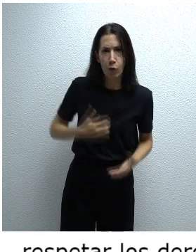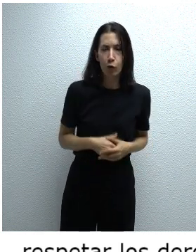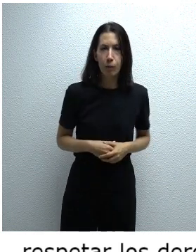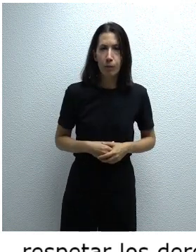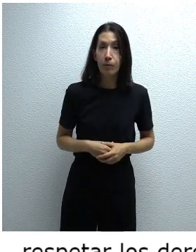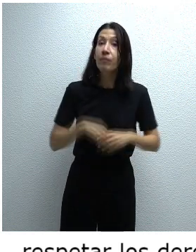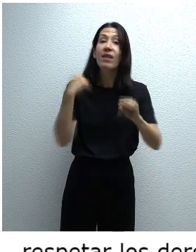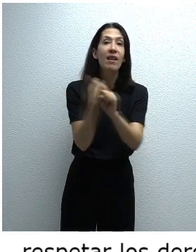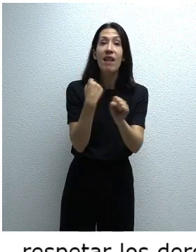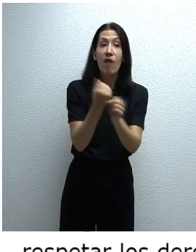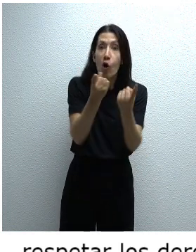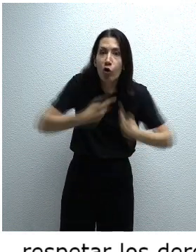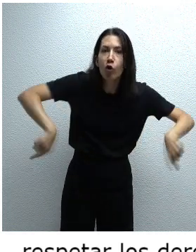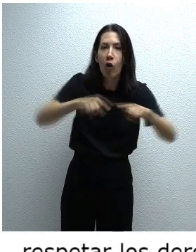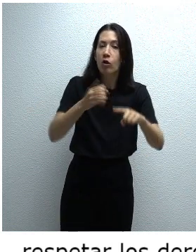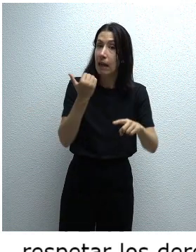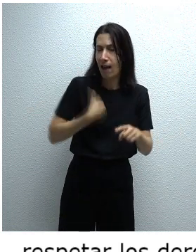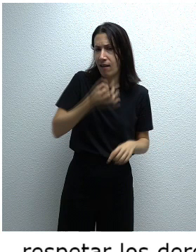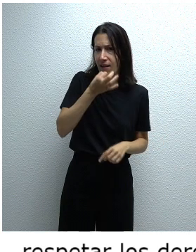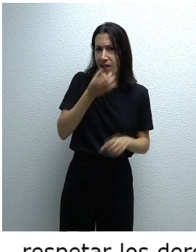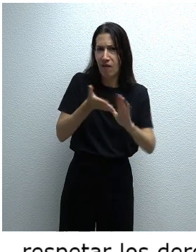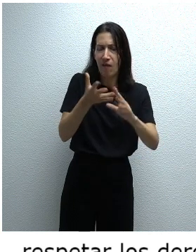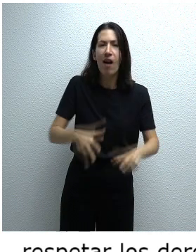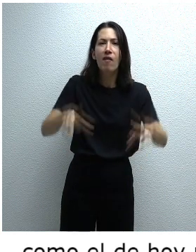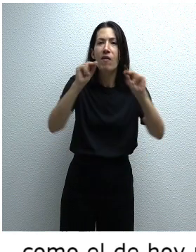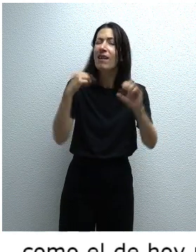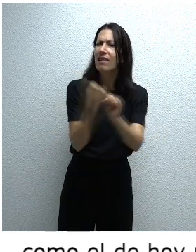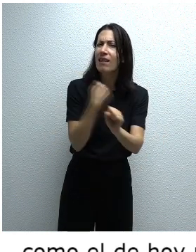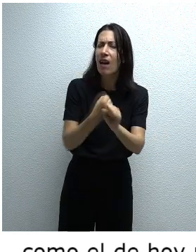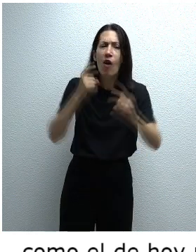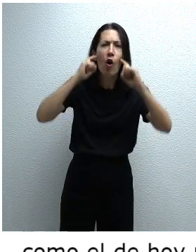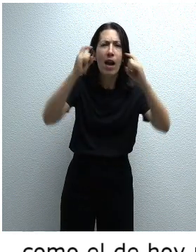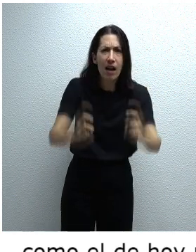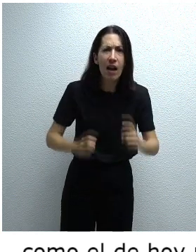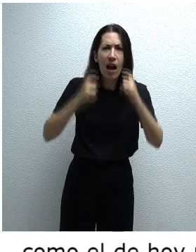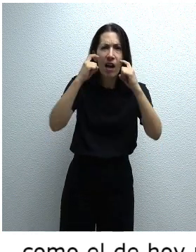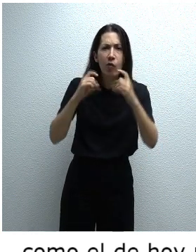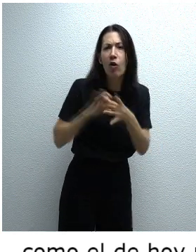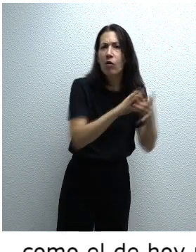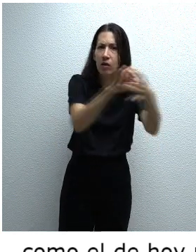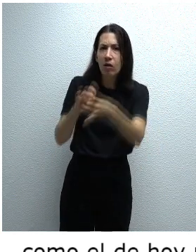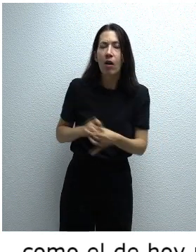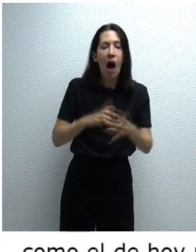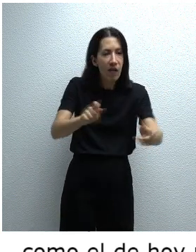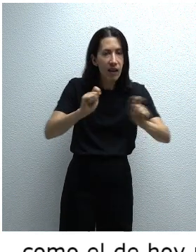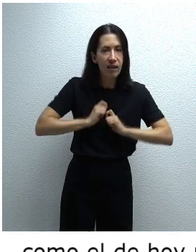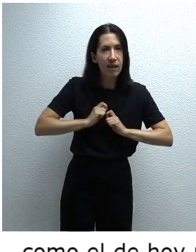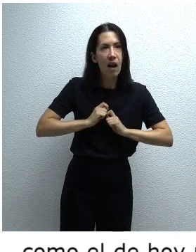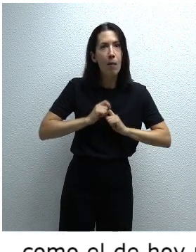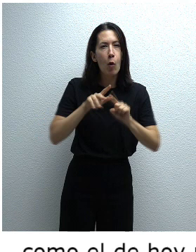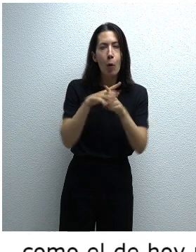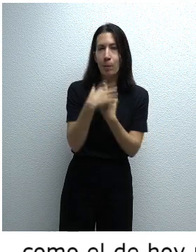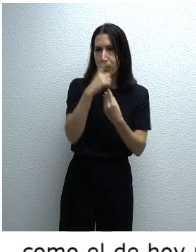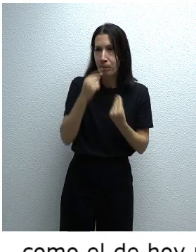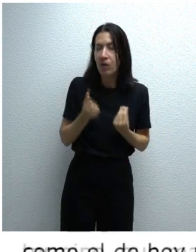Es una labor de todos, y con esto termino, que marcará el grado de madurez de una sociedad, y son las personas